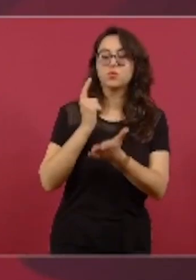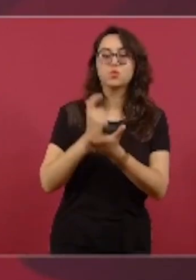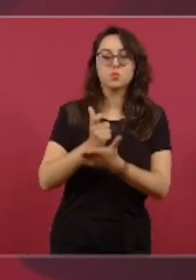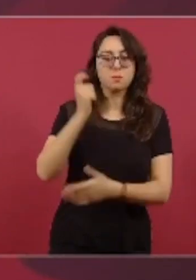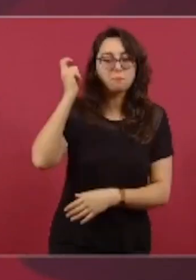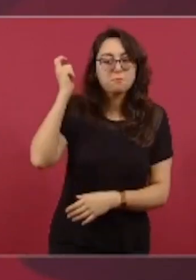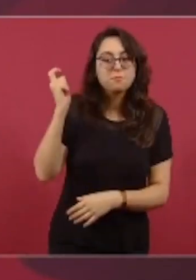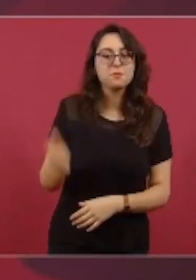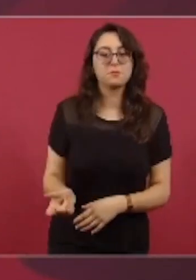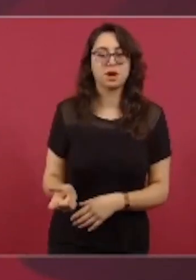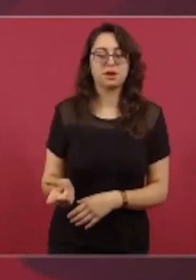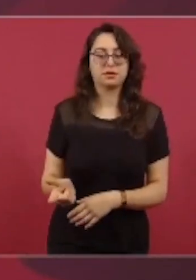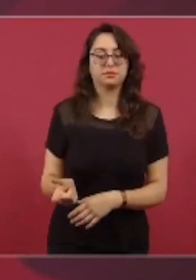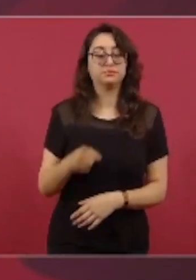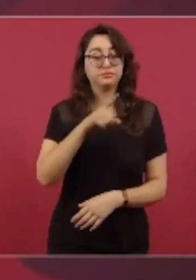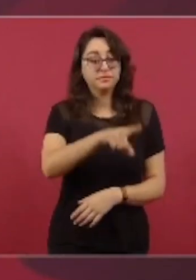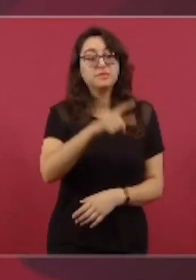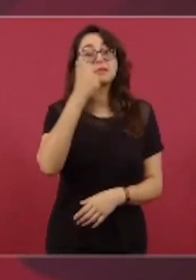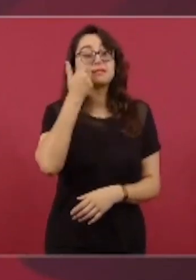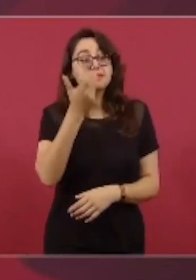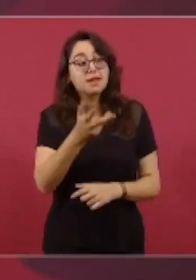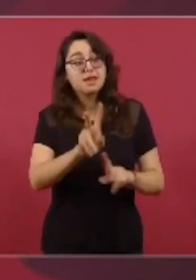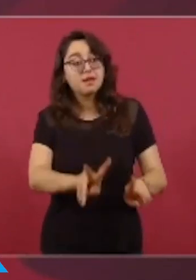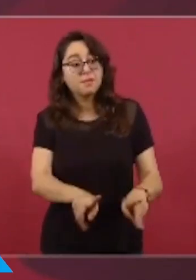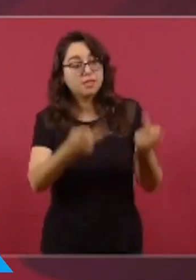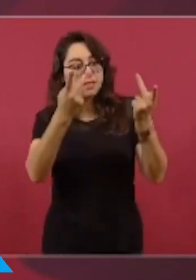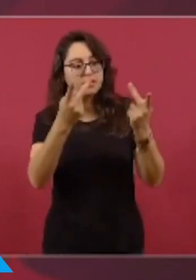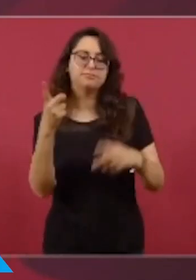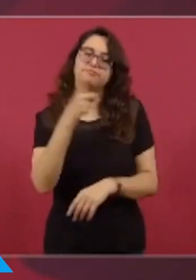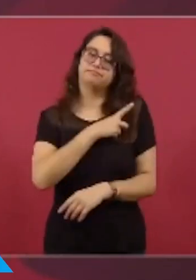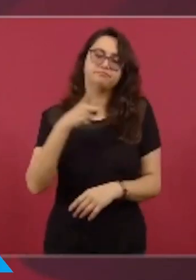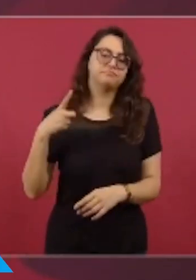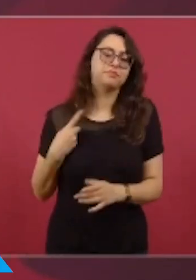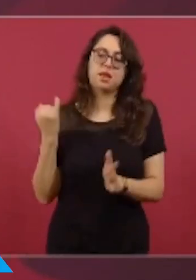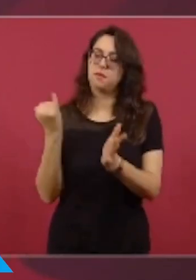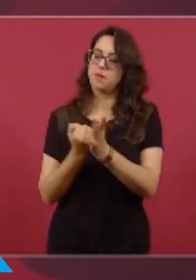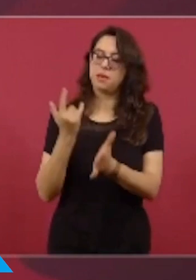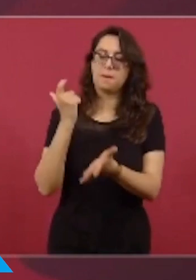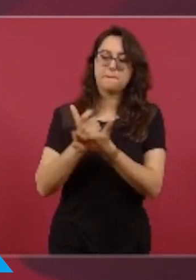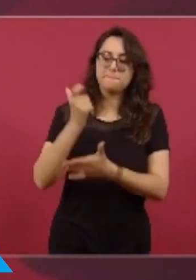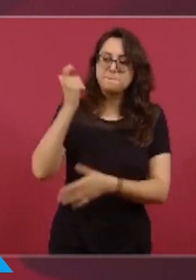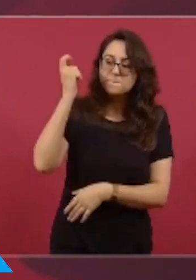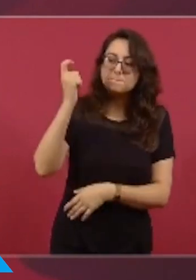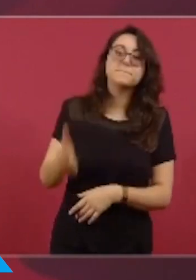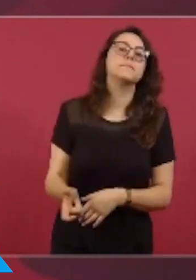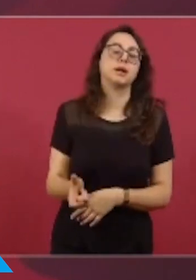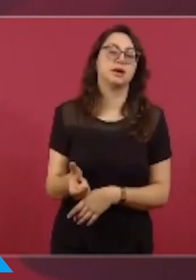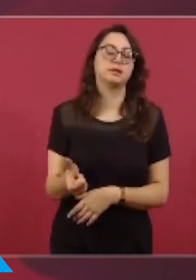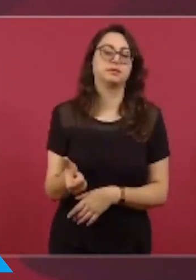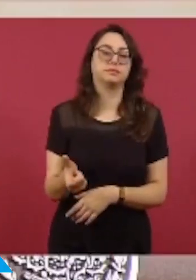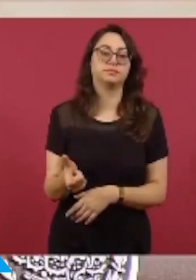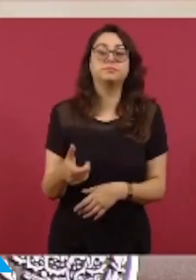ya, aunque la operación no se realizara